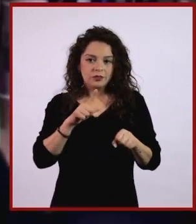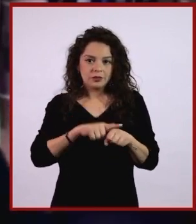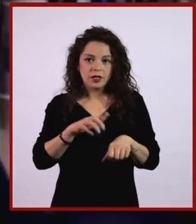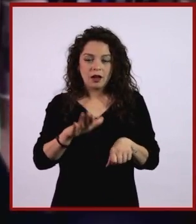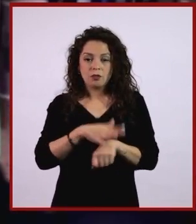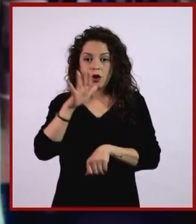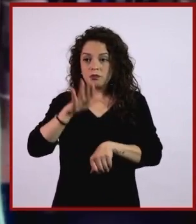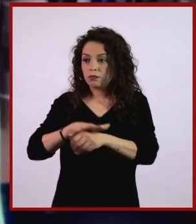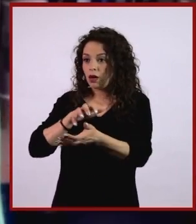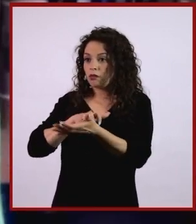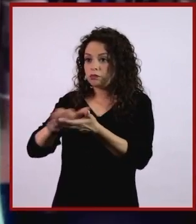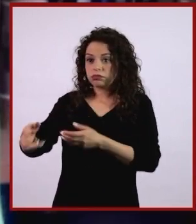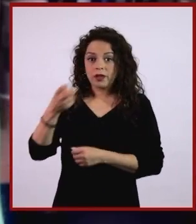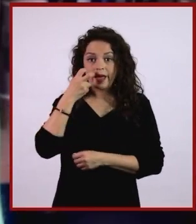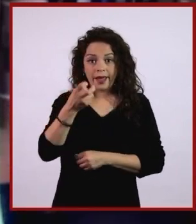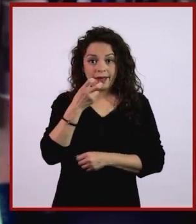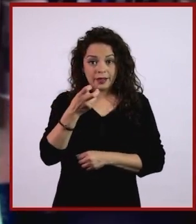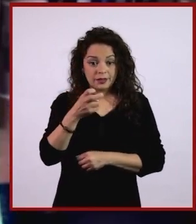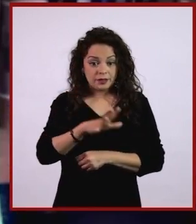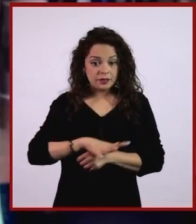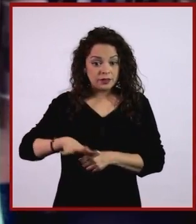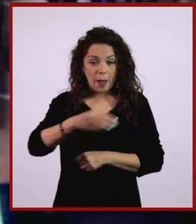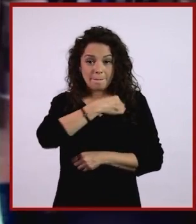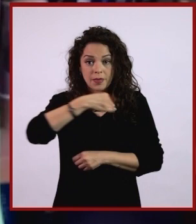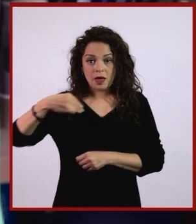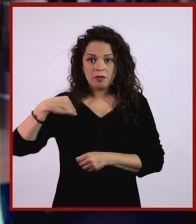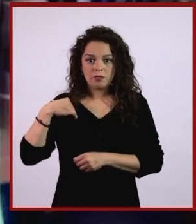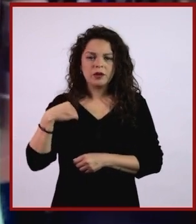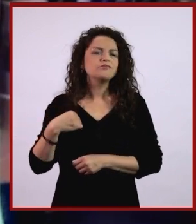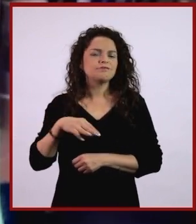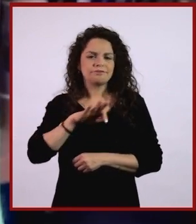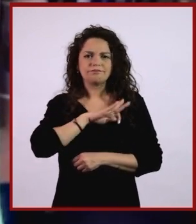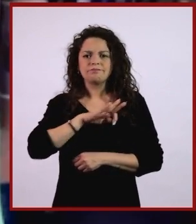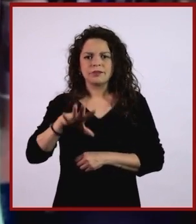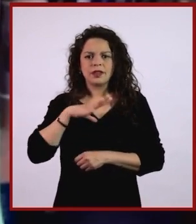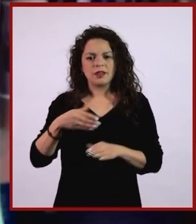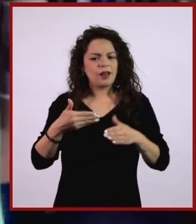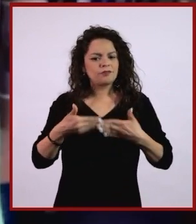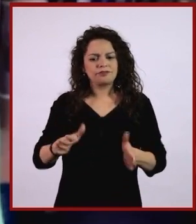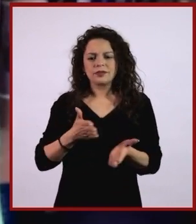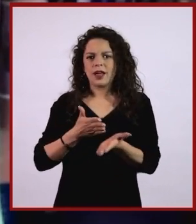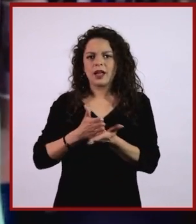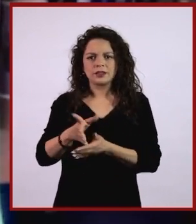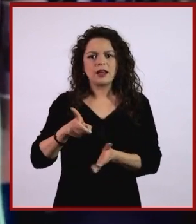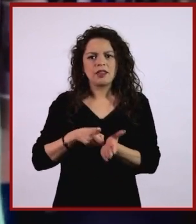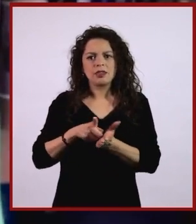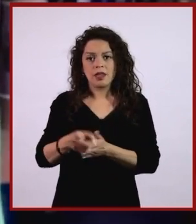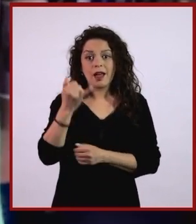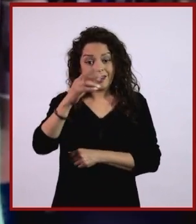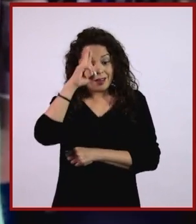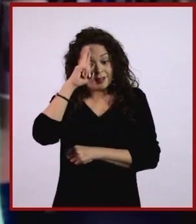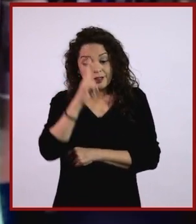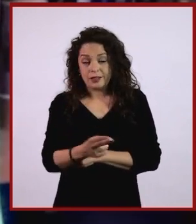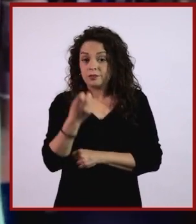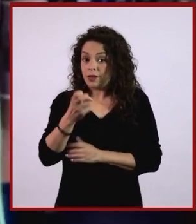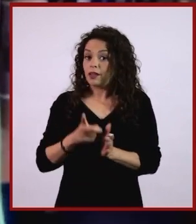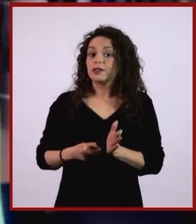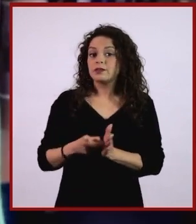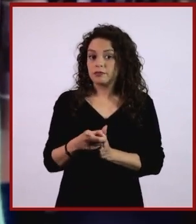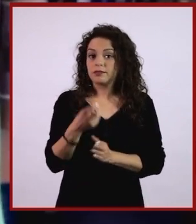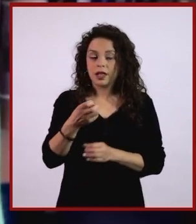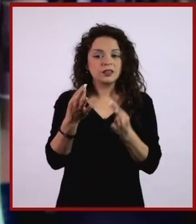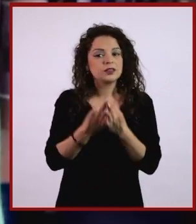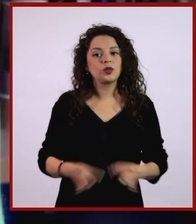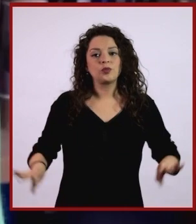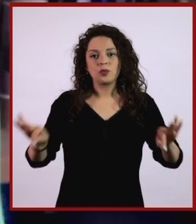pues, la mayor parte de los miembros de esas sociedades tienen acceso a los mismos bienes, tienen los mismos derechos y se respetan sus derechos. Esa